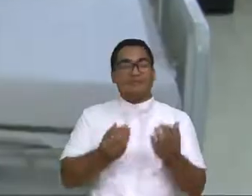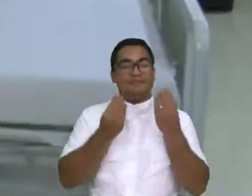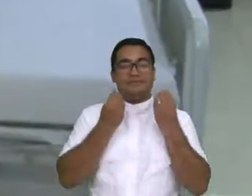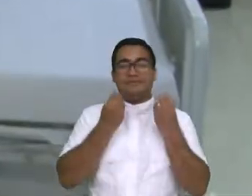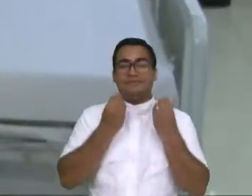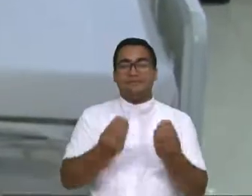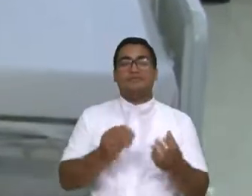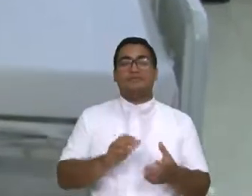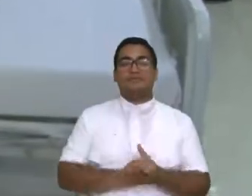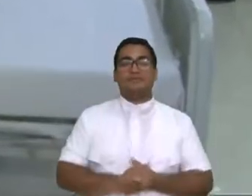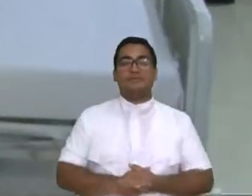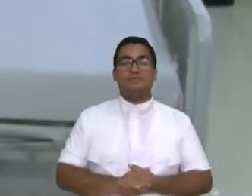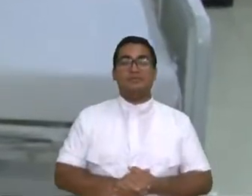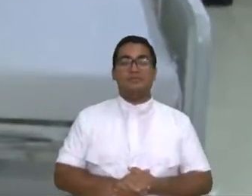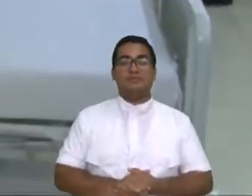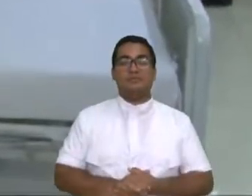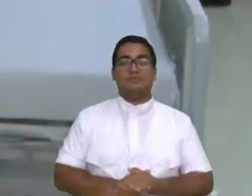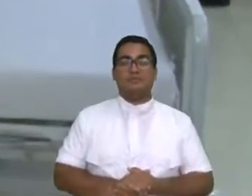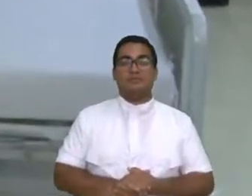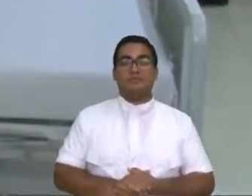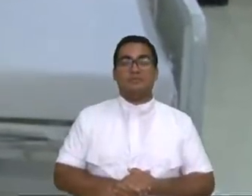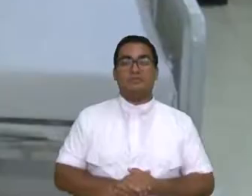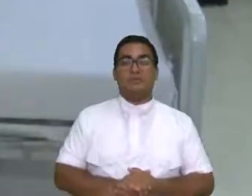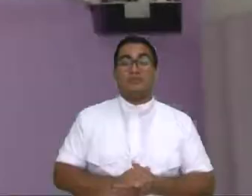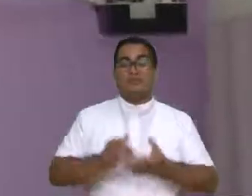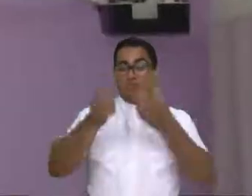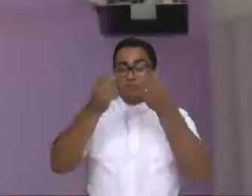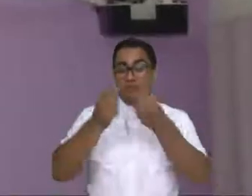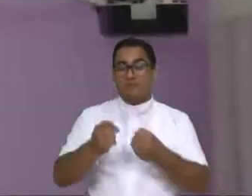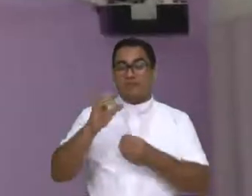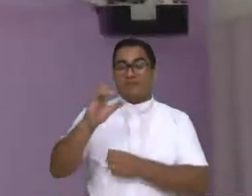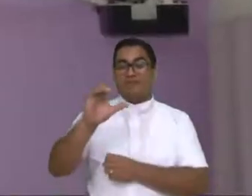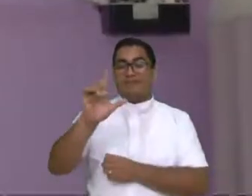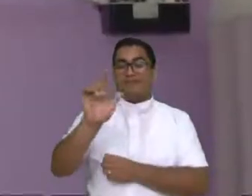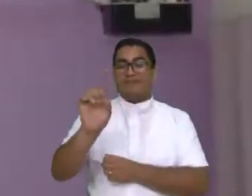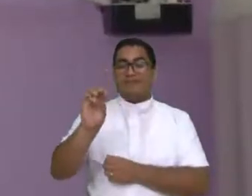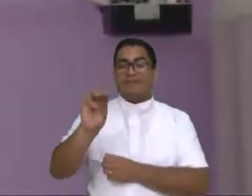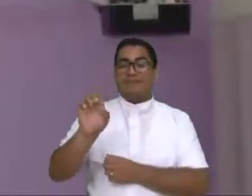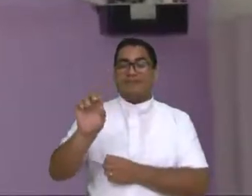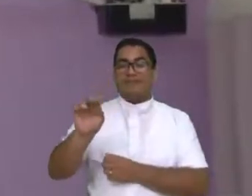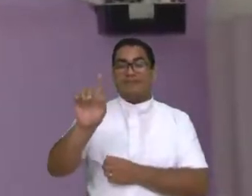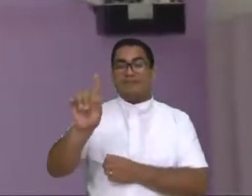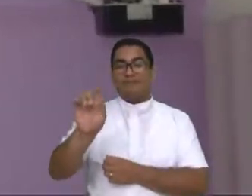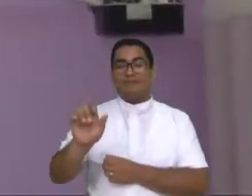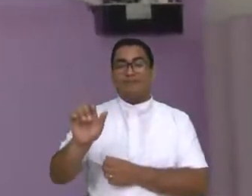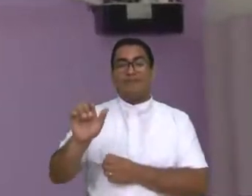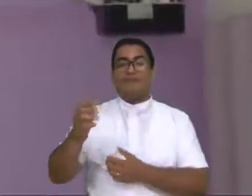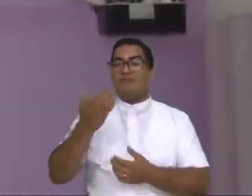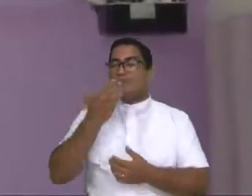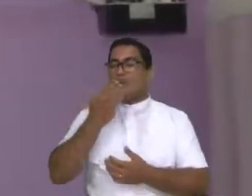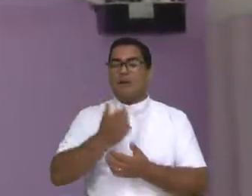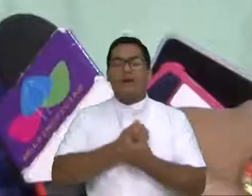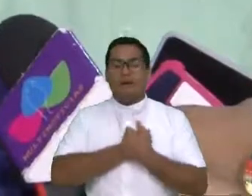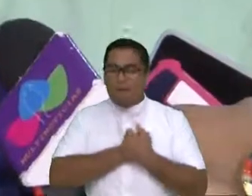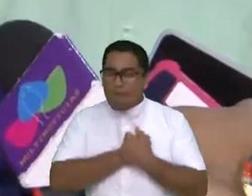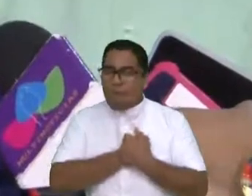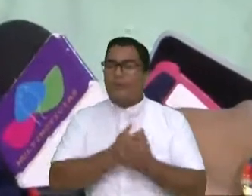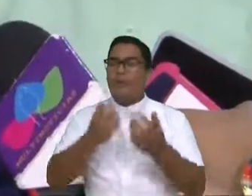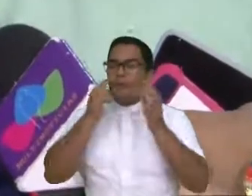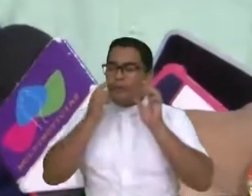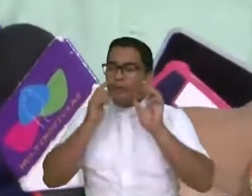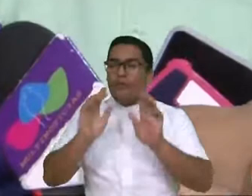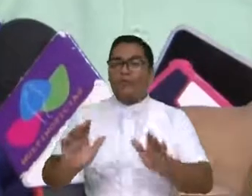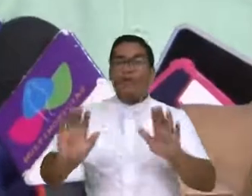¿Él amaba mucho a los pacientes? ¿Se entregaba? Completamente, completamente. Él se dedicaba a sus